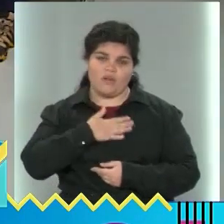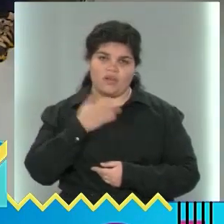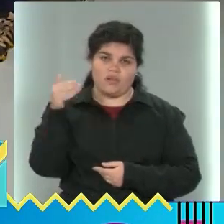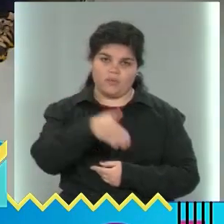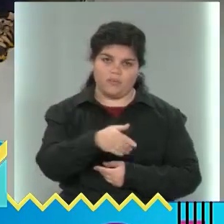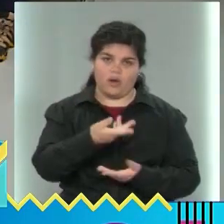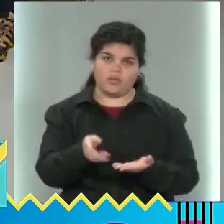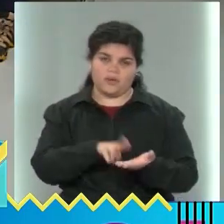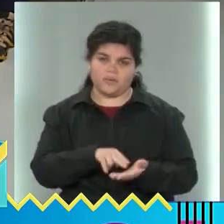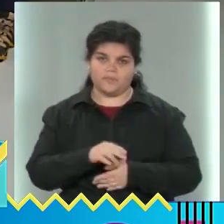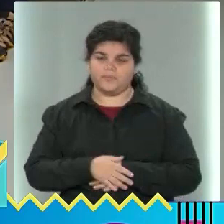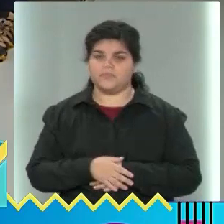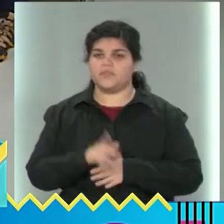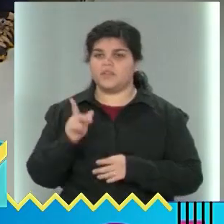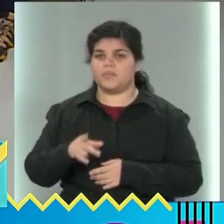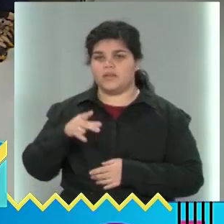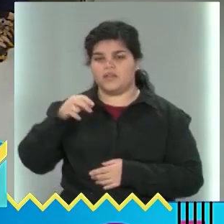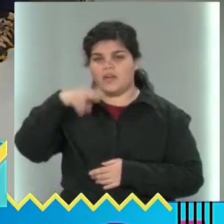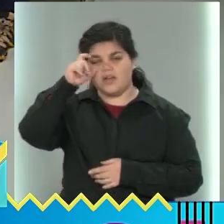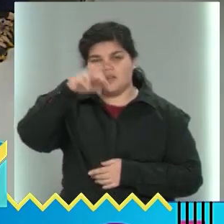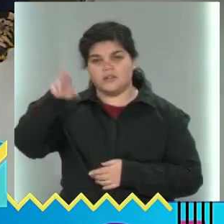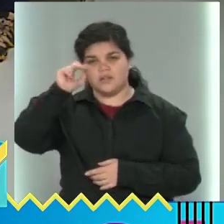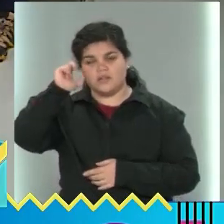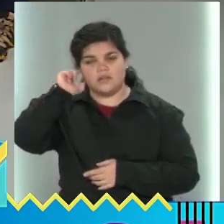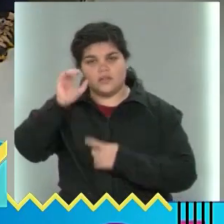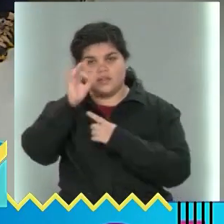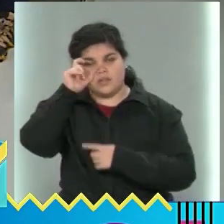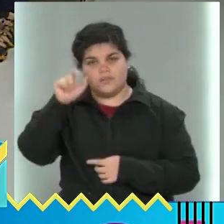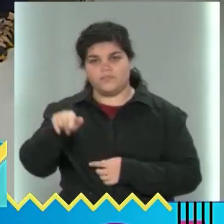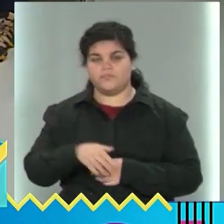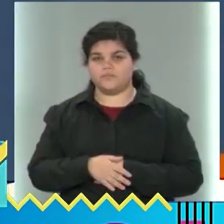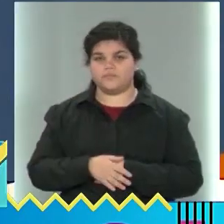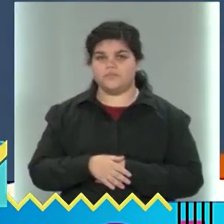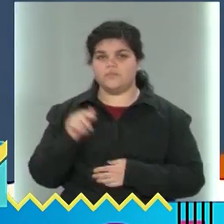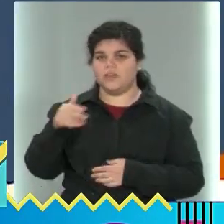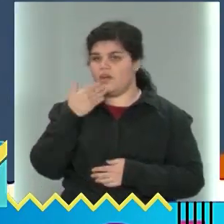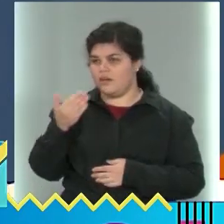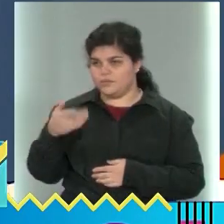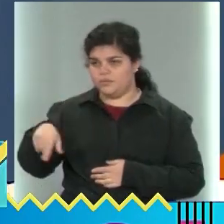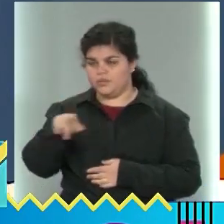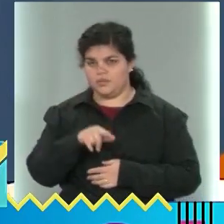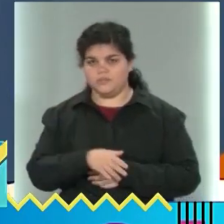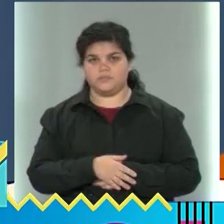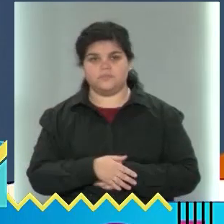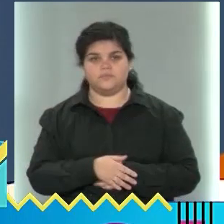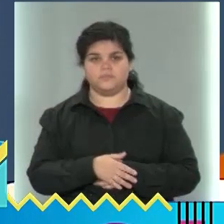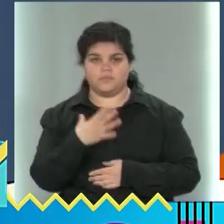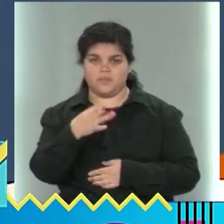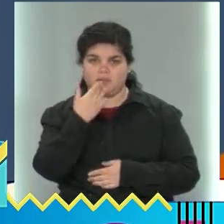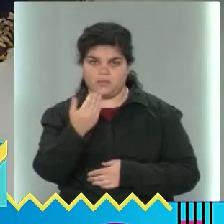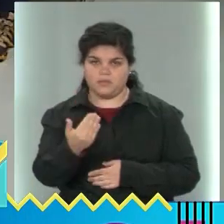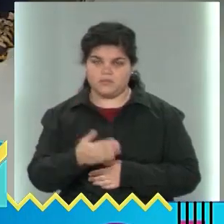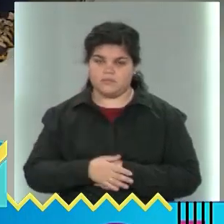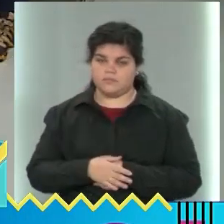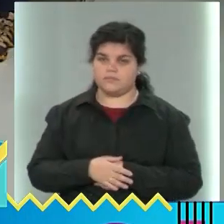Muchísimas gracias. Está con nosotros también Enrique Tarditi. Muchísimas gracias, Enrique, por estar presente, titular de APYME de Mendoza. Gracias a ustedes por invitarme. Muchas